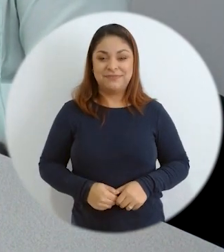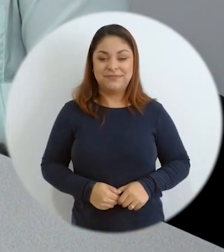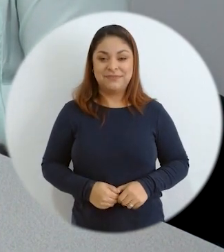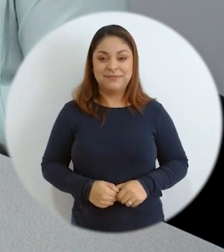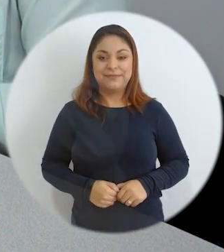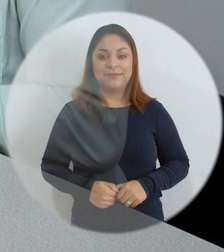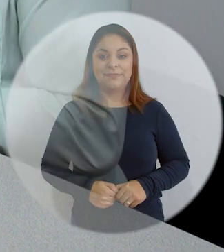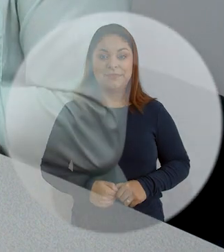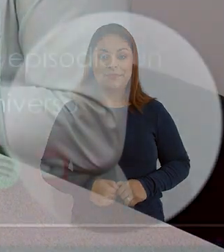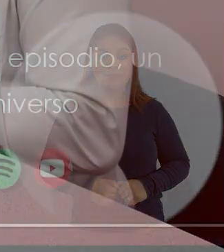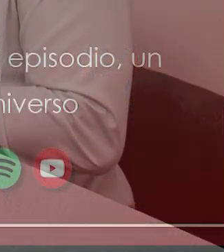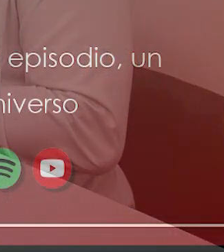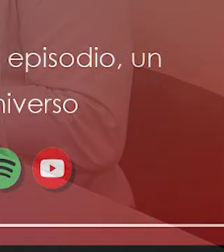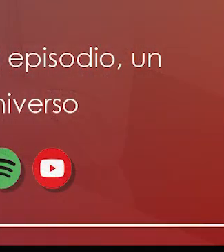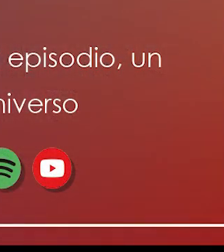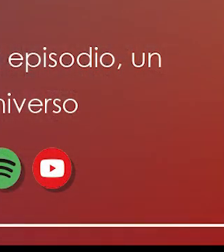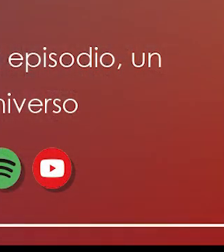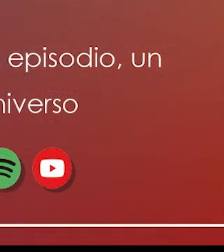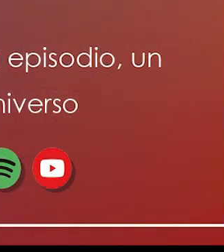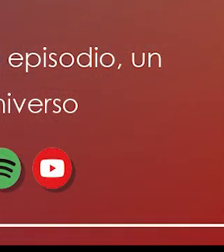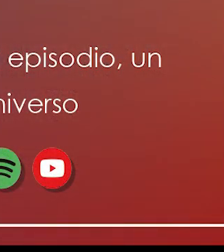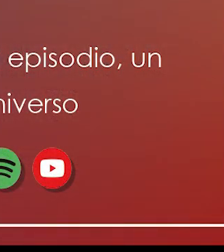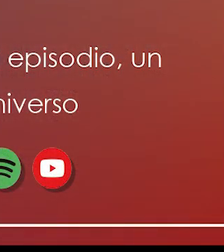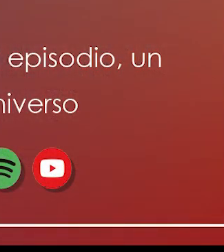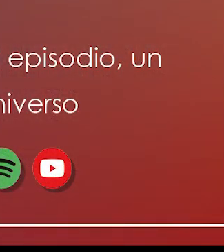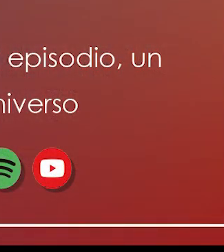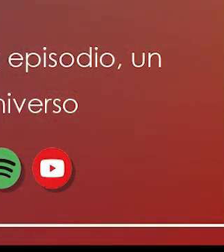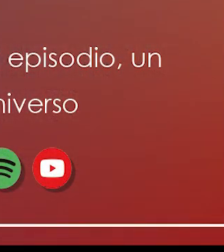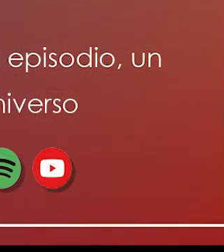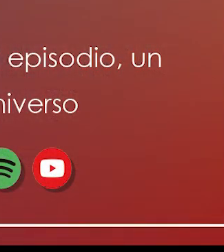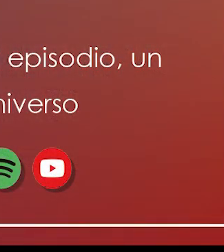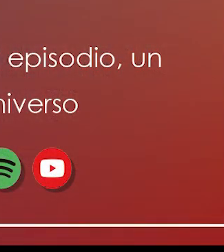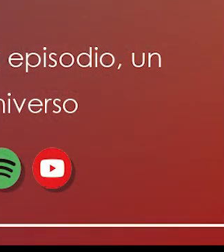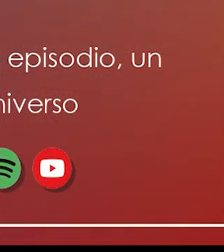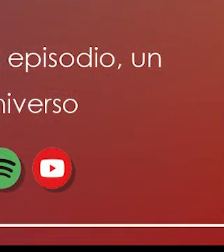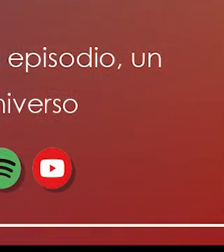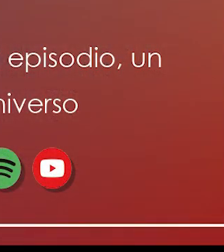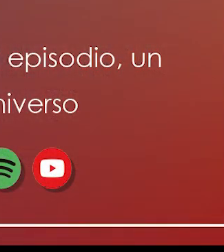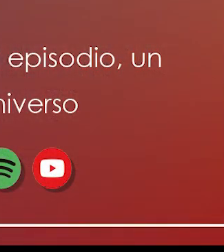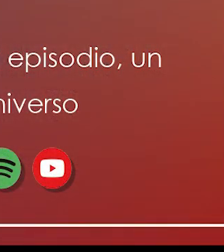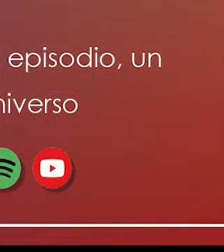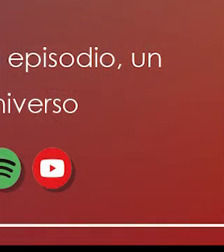gracias por acompañarnos. Cuentas y Cuentos.